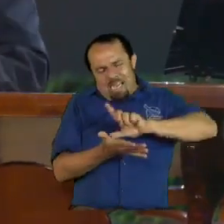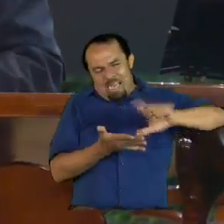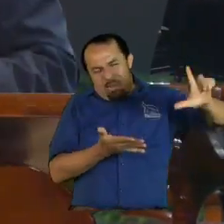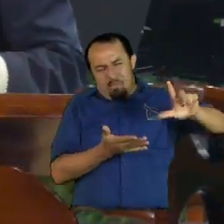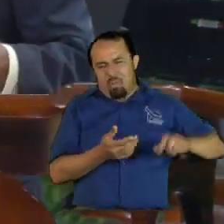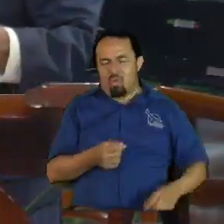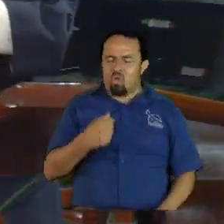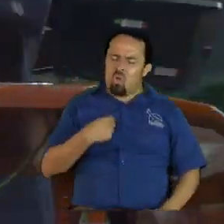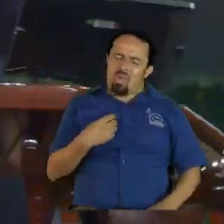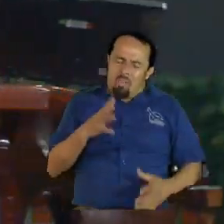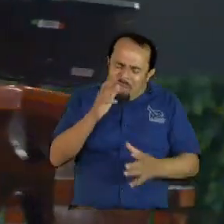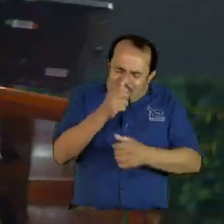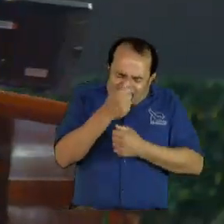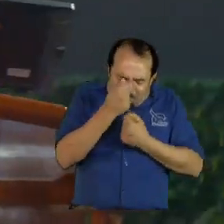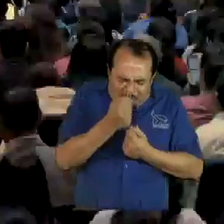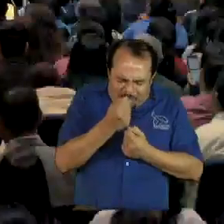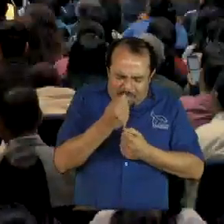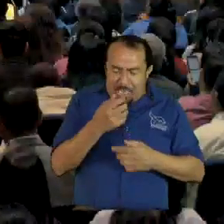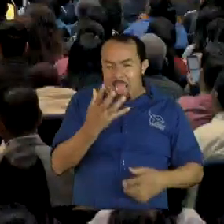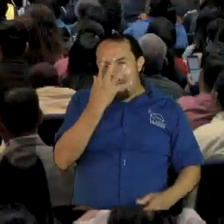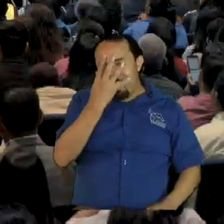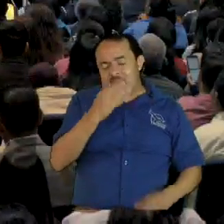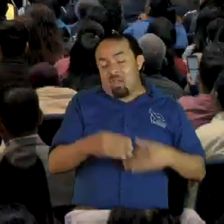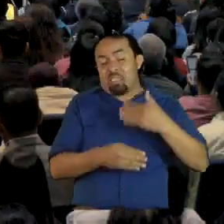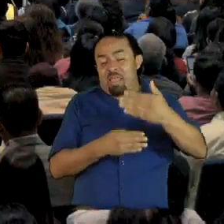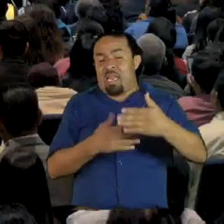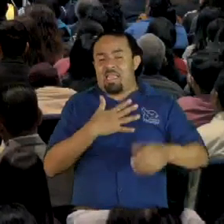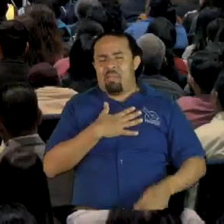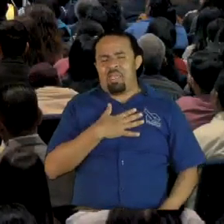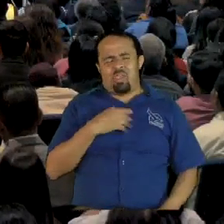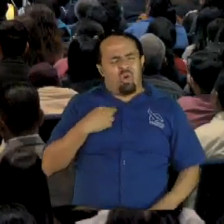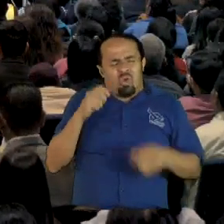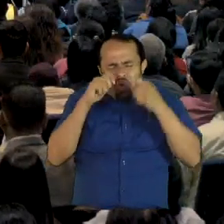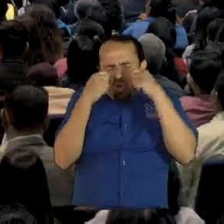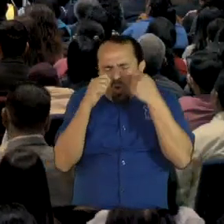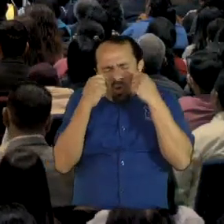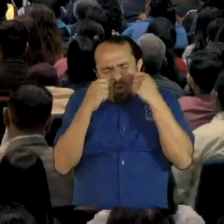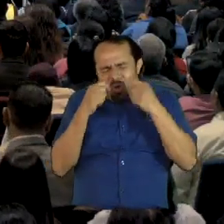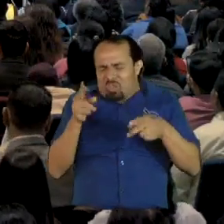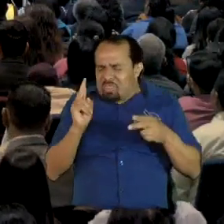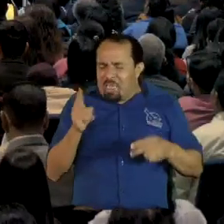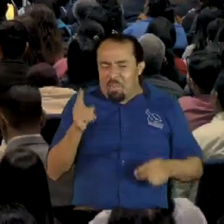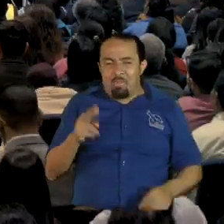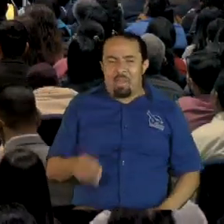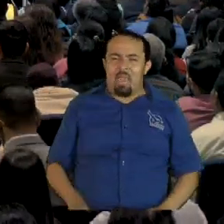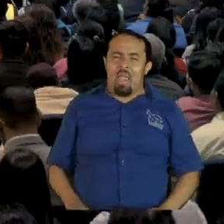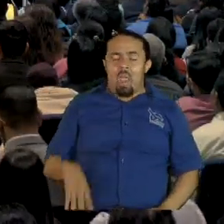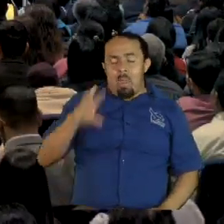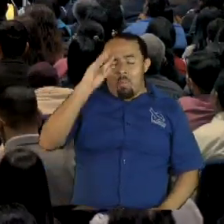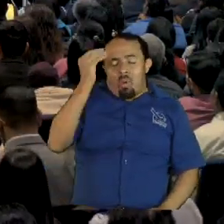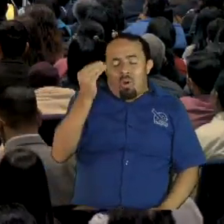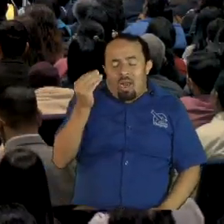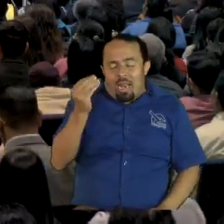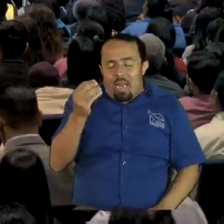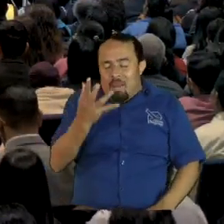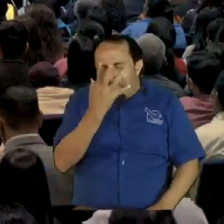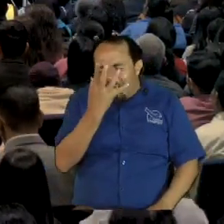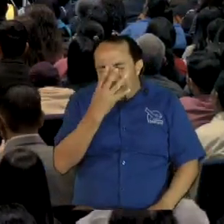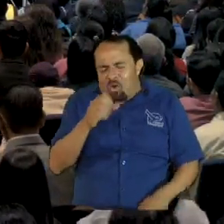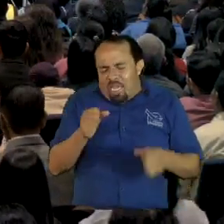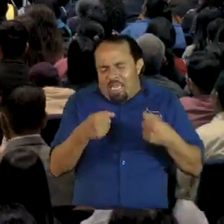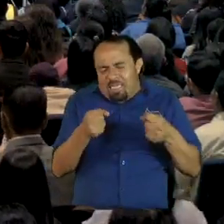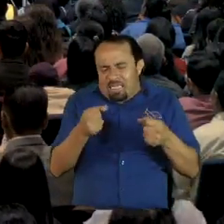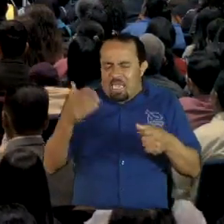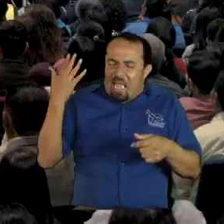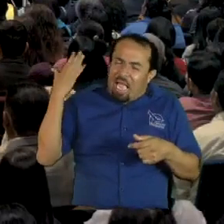arrepentí, el pecado está delante de mí. Lloro constantemente por el pecado que cometí. Pero ahora